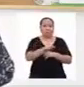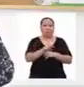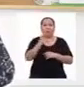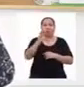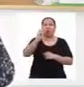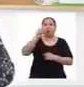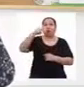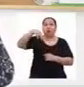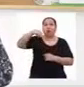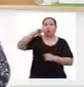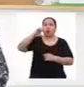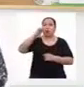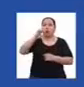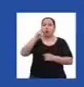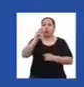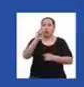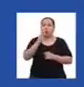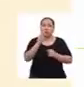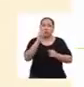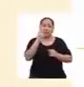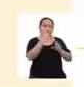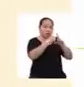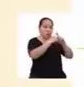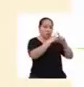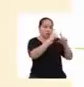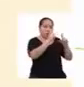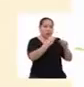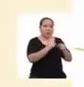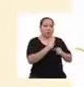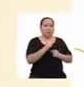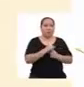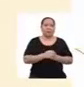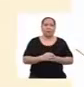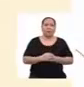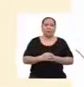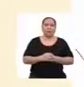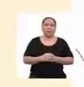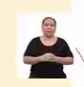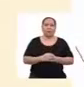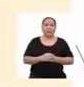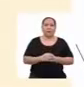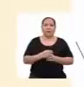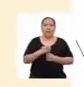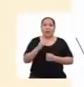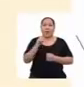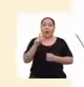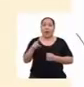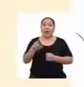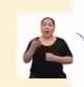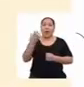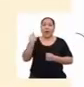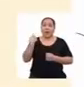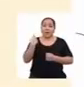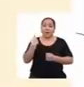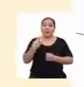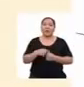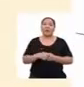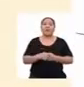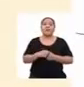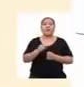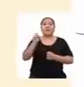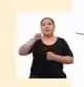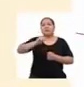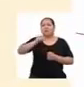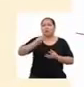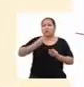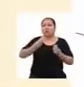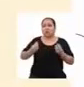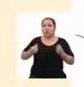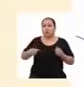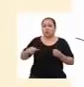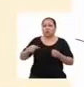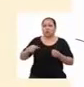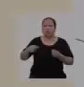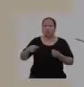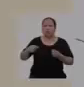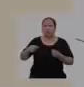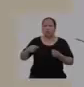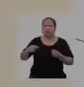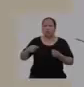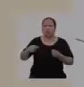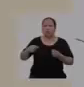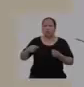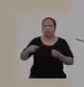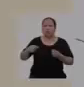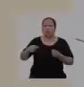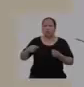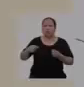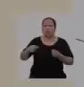conectores en el segundo párrafo. Al principio, quizá muchos de nosotros lo tomamos deportivamente. No le dimos mucha importancia.